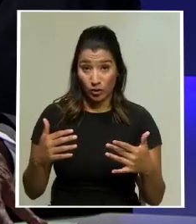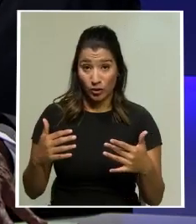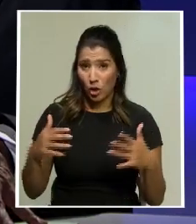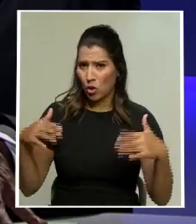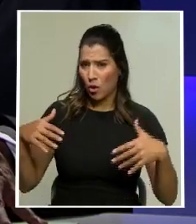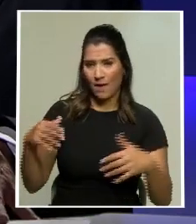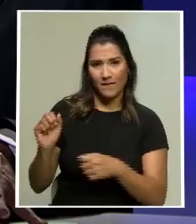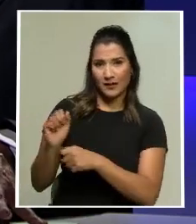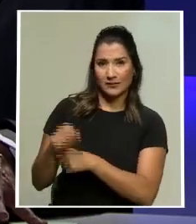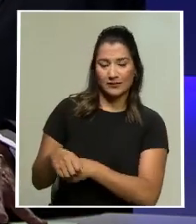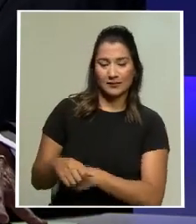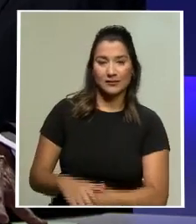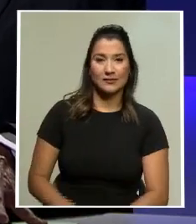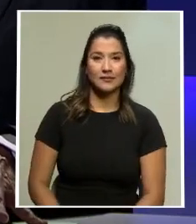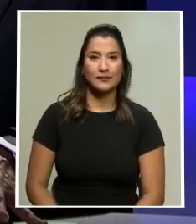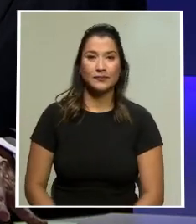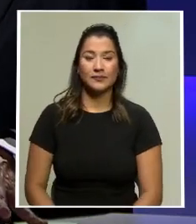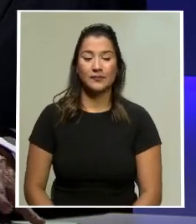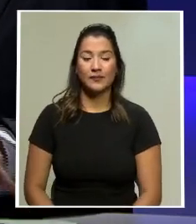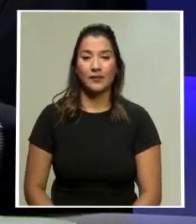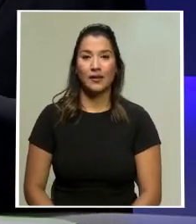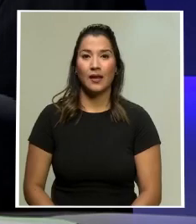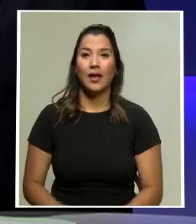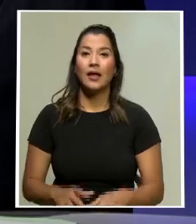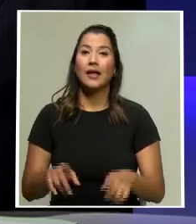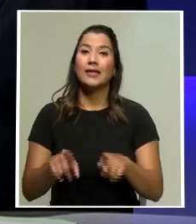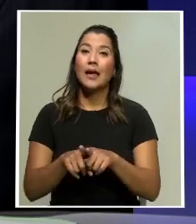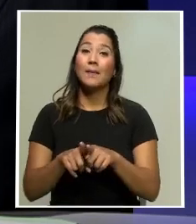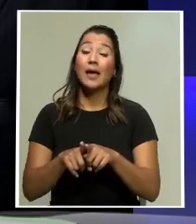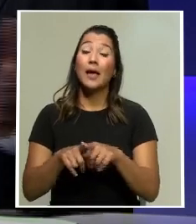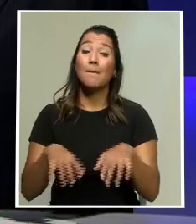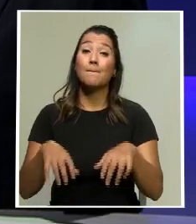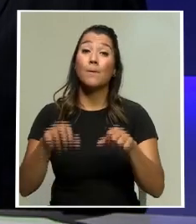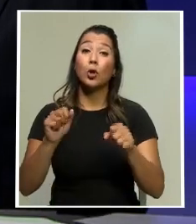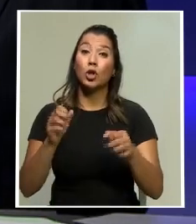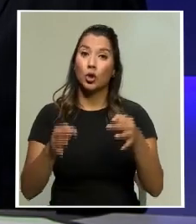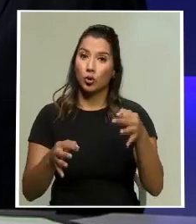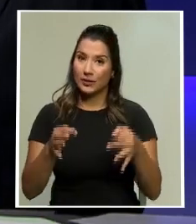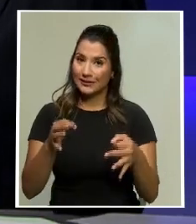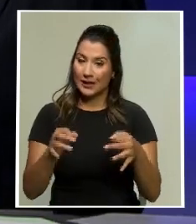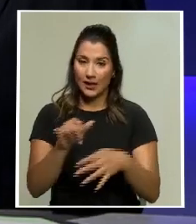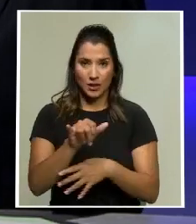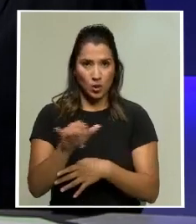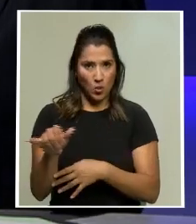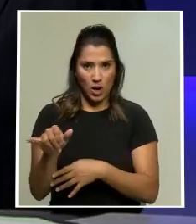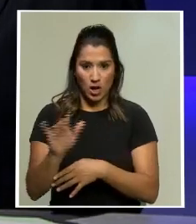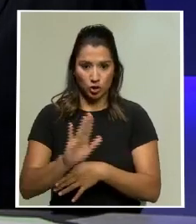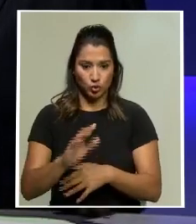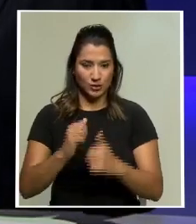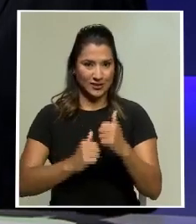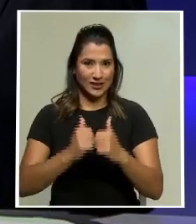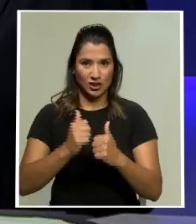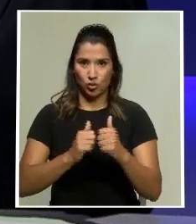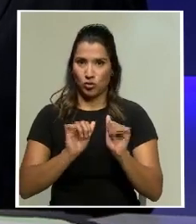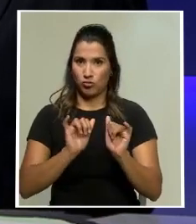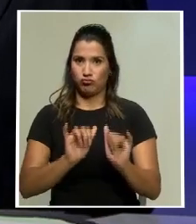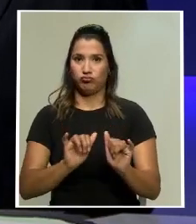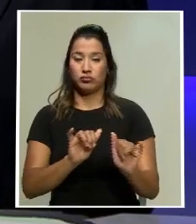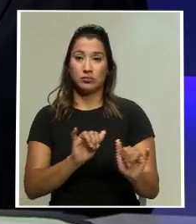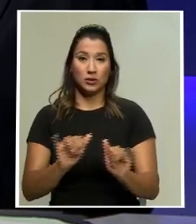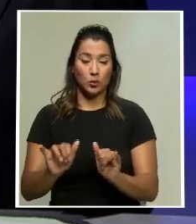vencido. La estructura del Poder Judicial igual, era la misma.